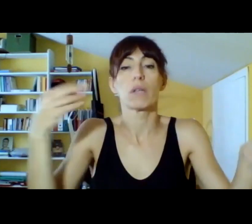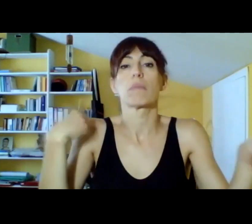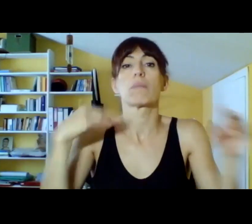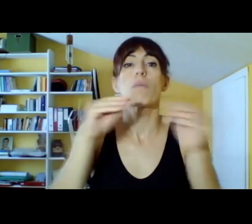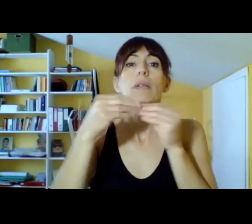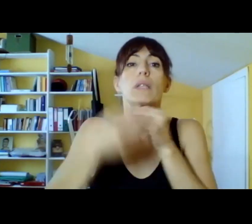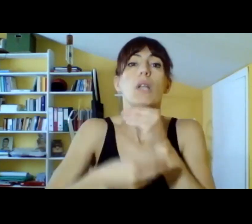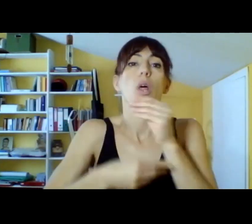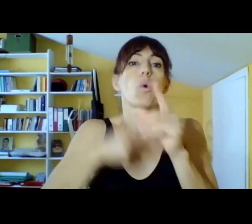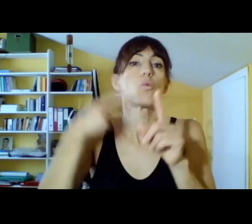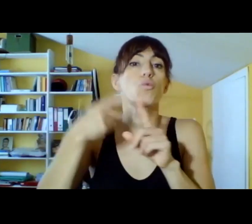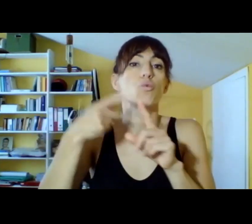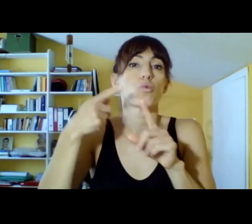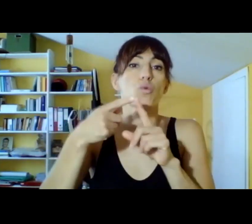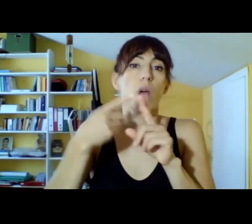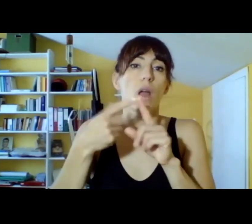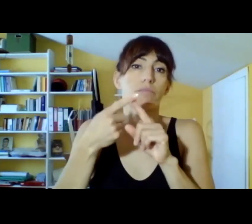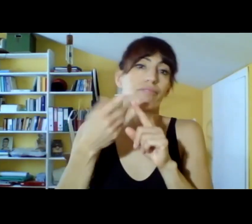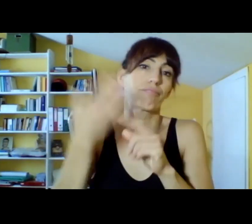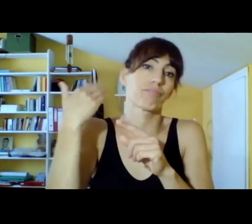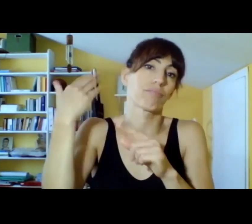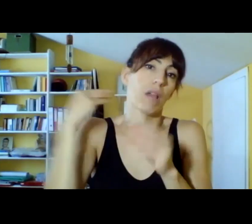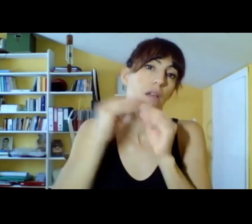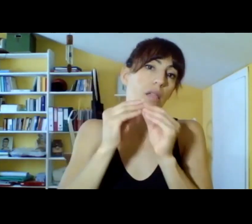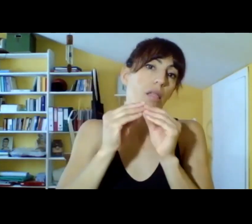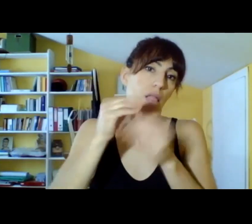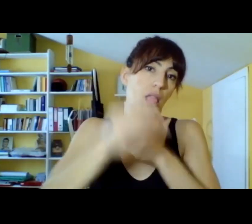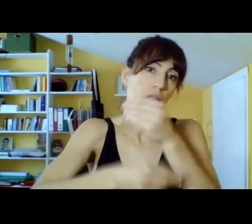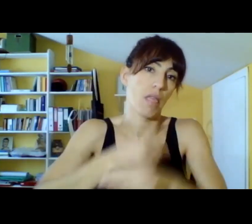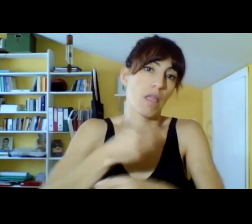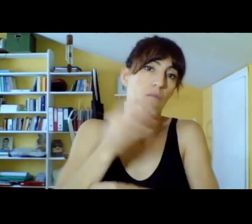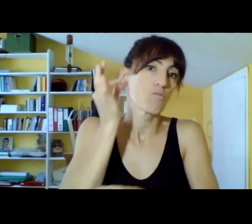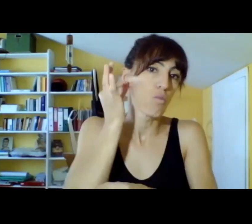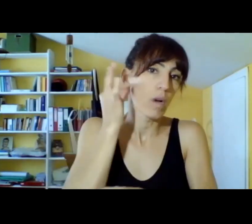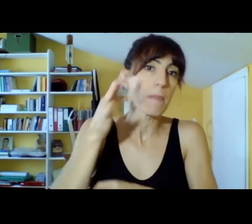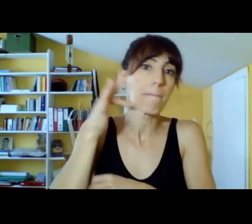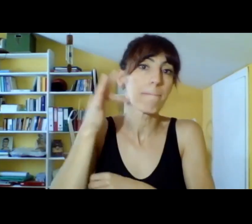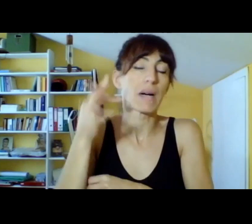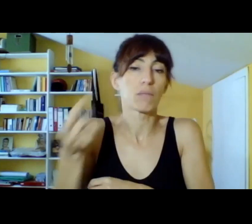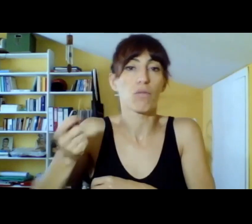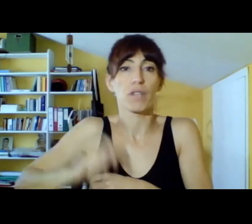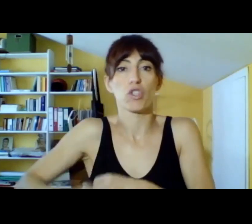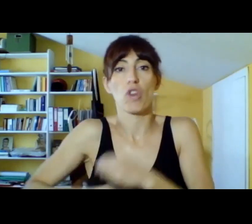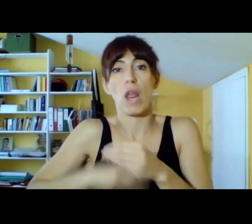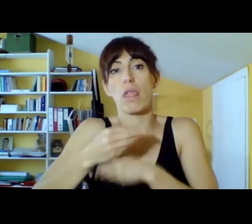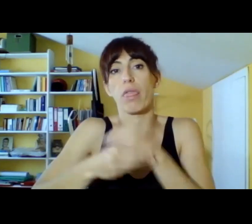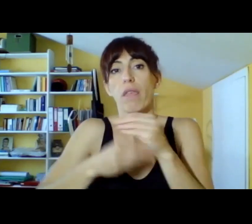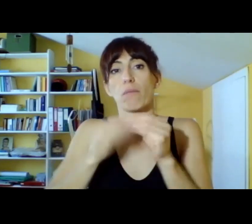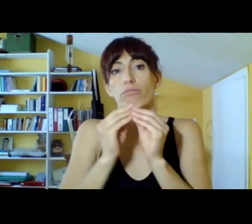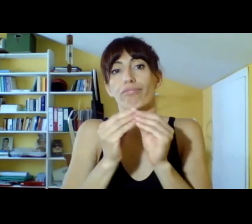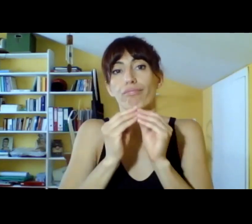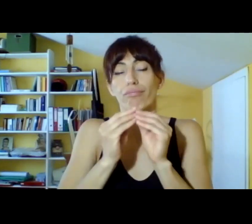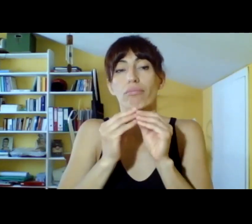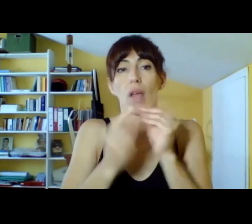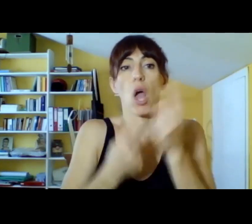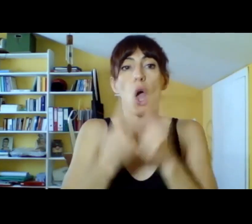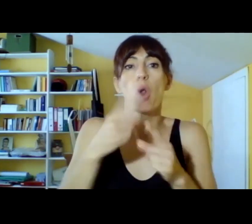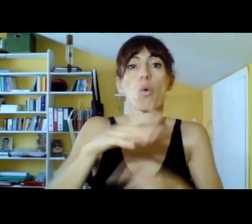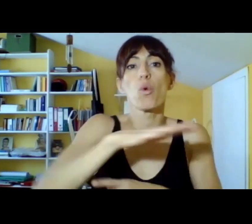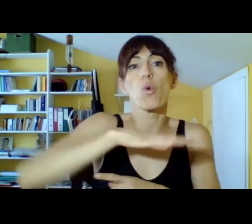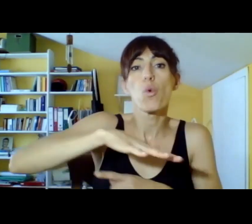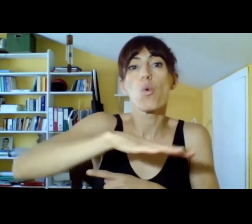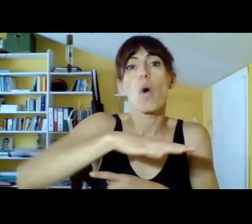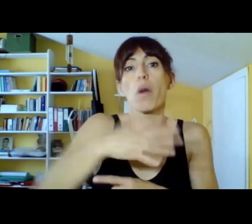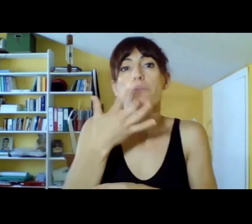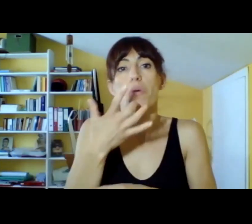que habíamos elaborado de forma colectiva con mujeres y con profesionales. Algunos de los lugares donde se realizaron estos puntos fueron,